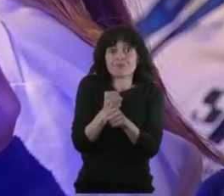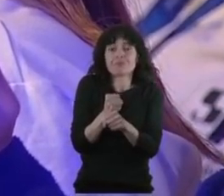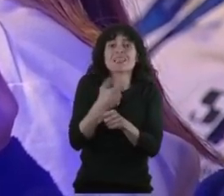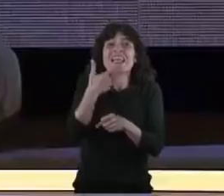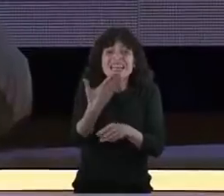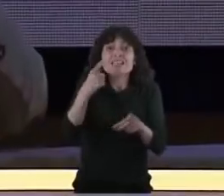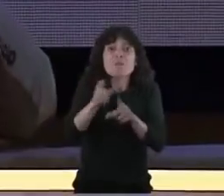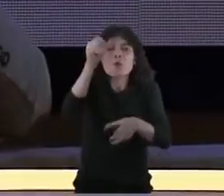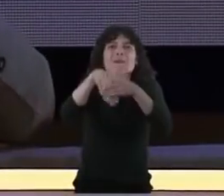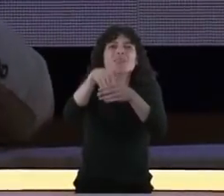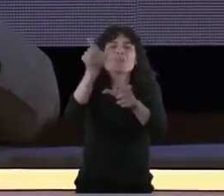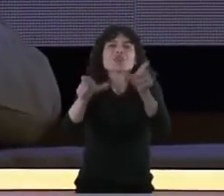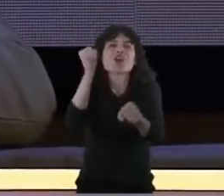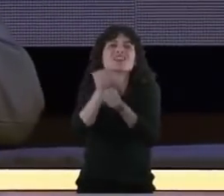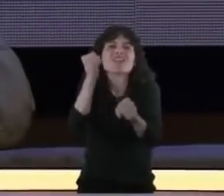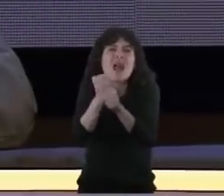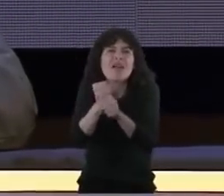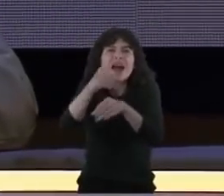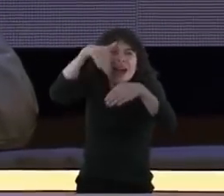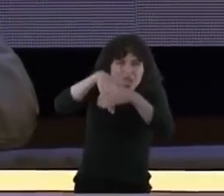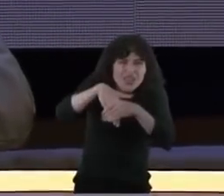ustedes, los trabajadores de la sanidad.